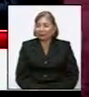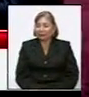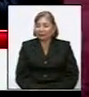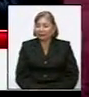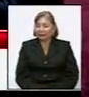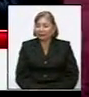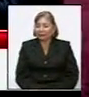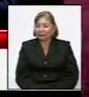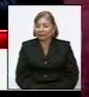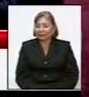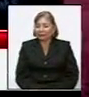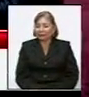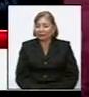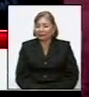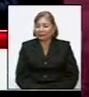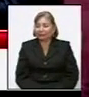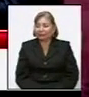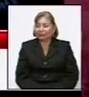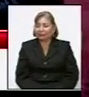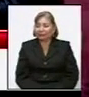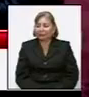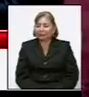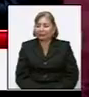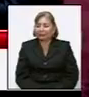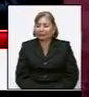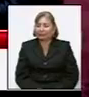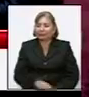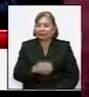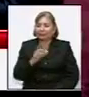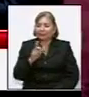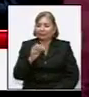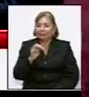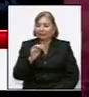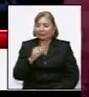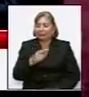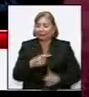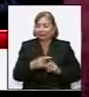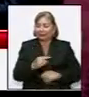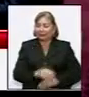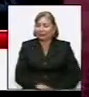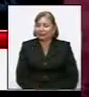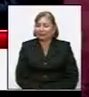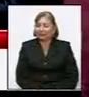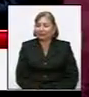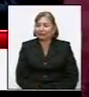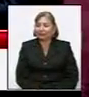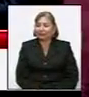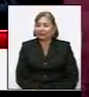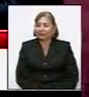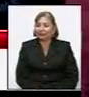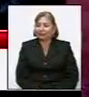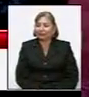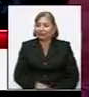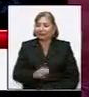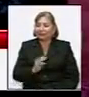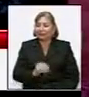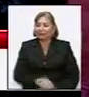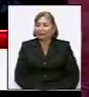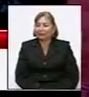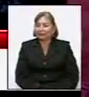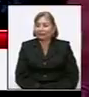con carga radiación a favor como si estaba un informe con esta belleza